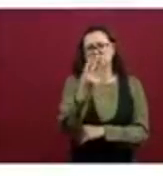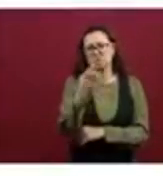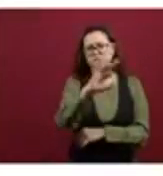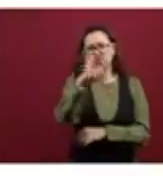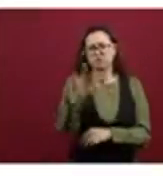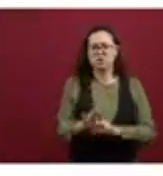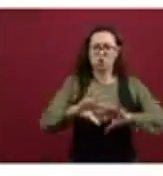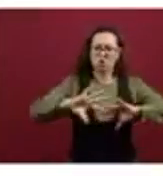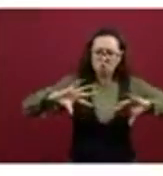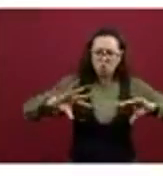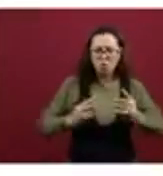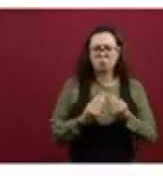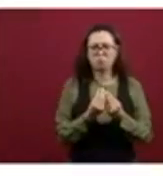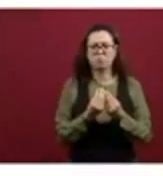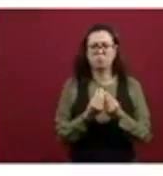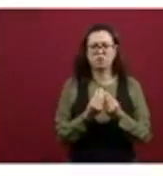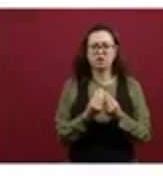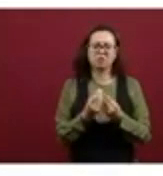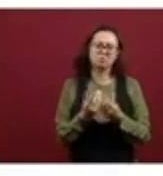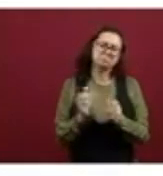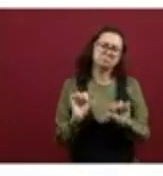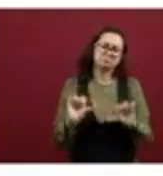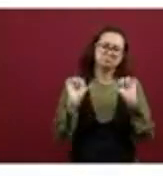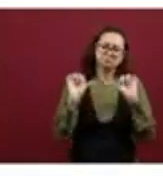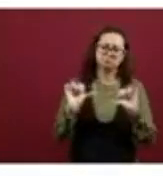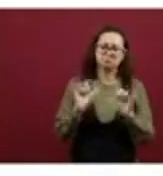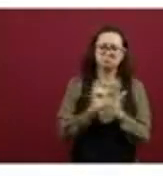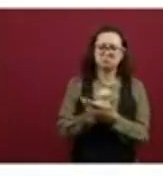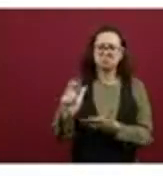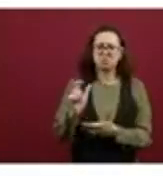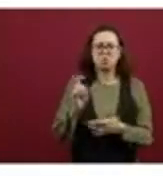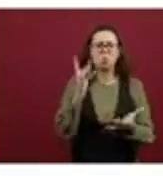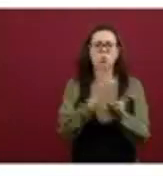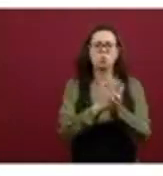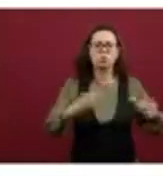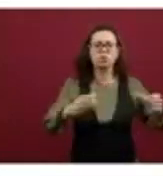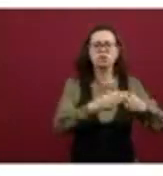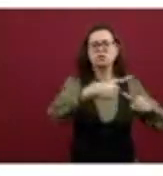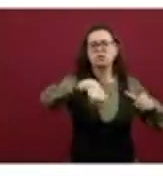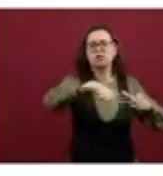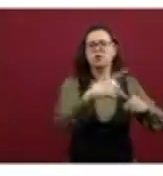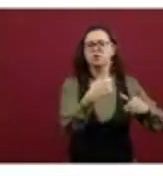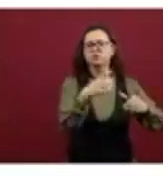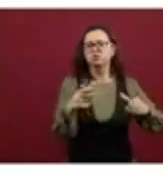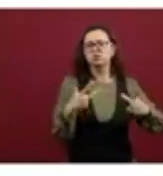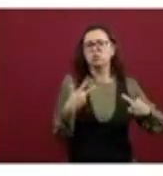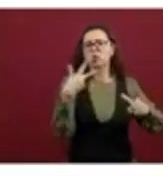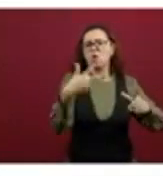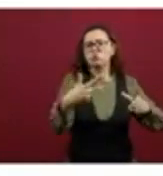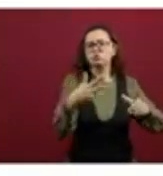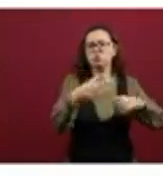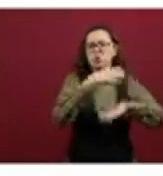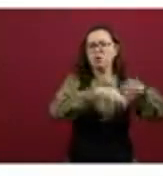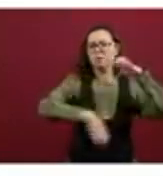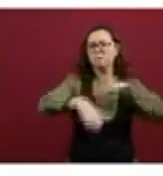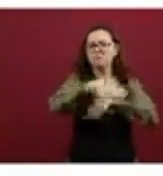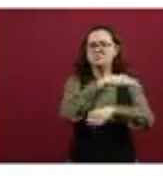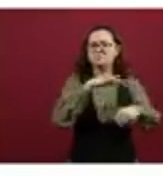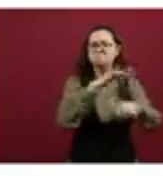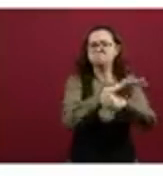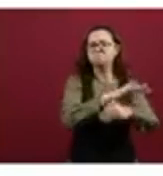total de lo condonado se concentró en 108 contribuyentes del sector privado. A esos